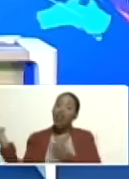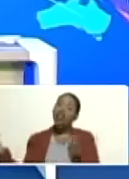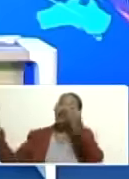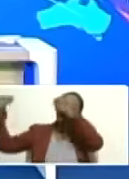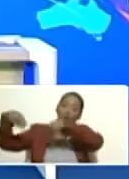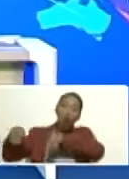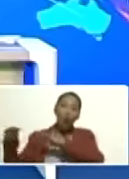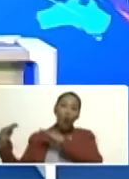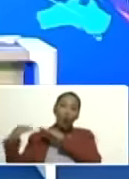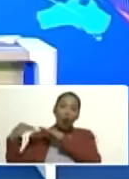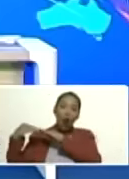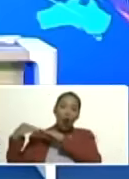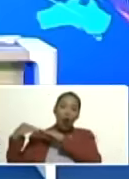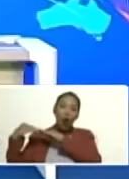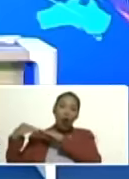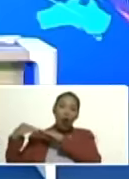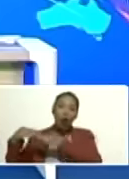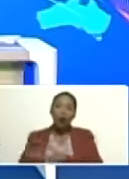de Ginebra,